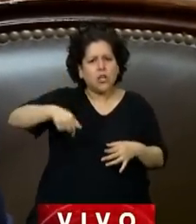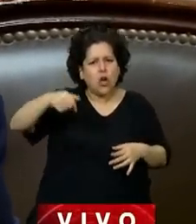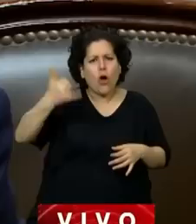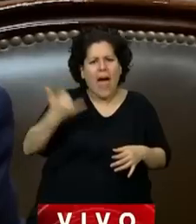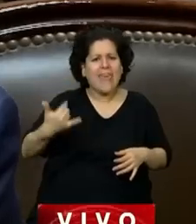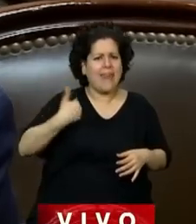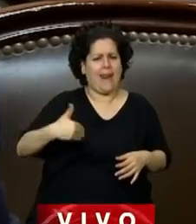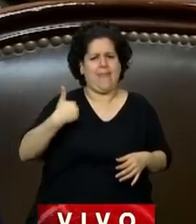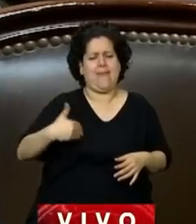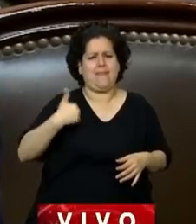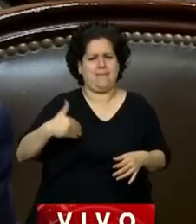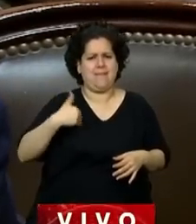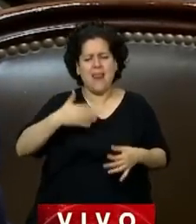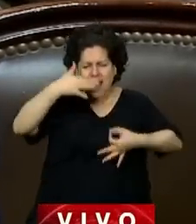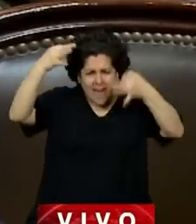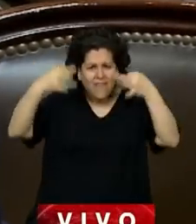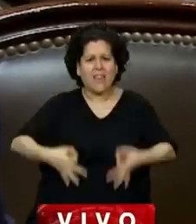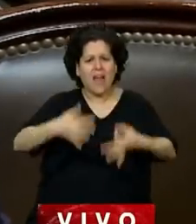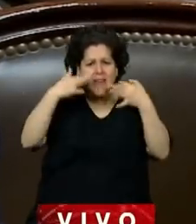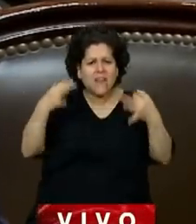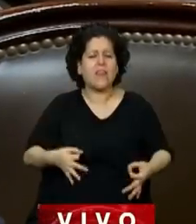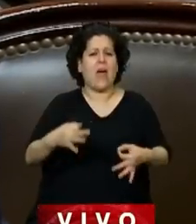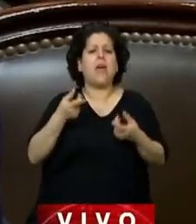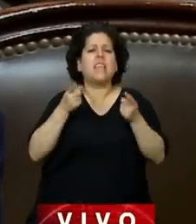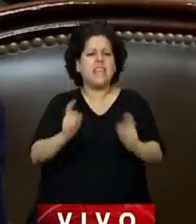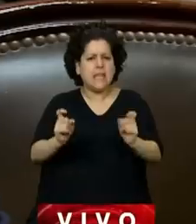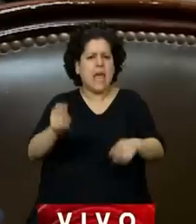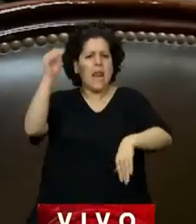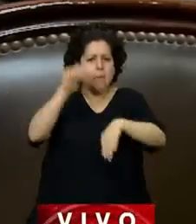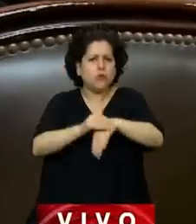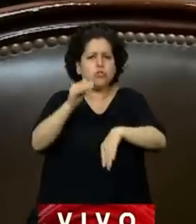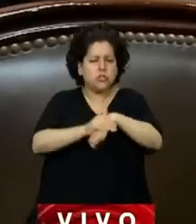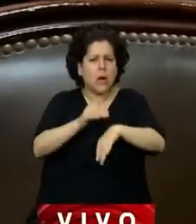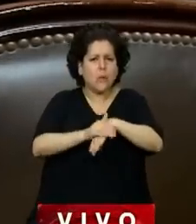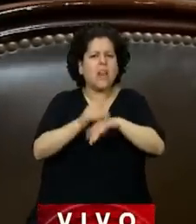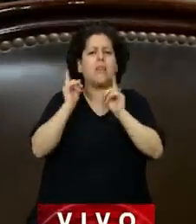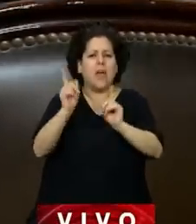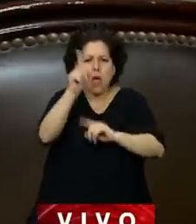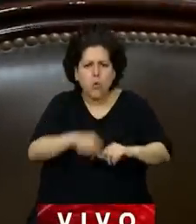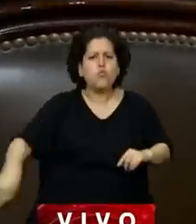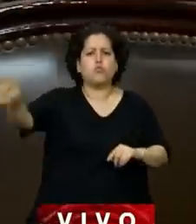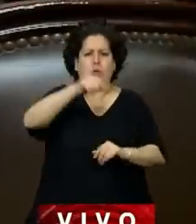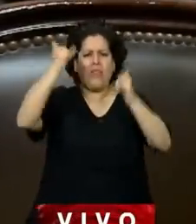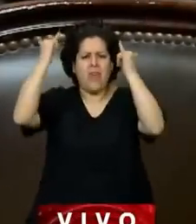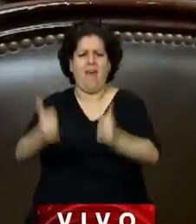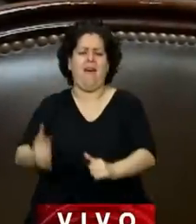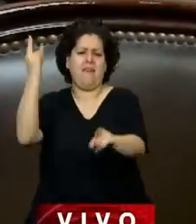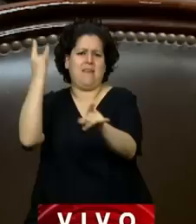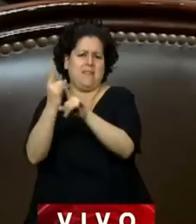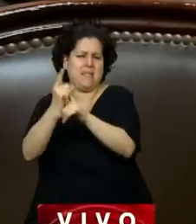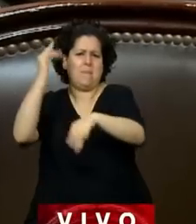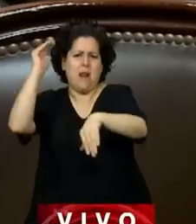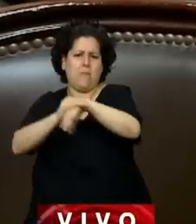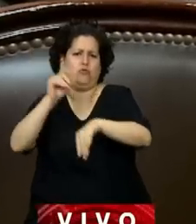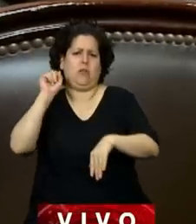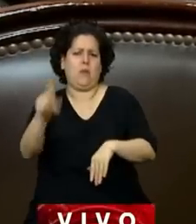la Argentina es pura, exclusiva y autónomamente responsabilidad de ustedes en el gobierno, de manera